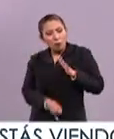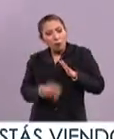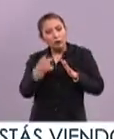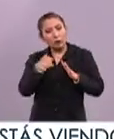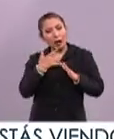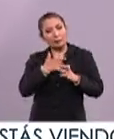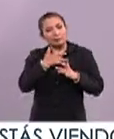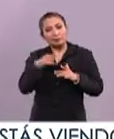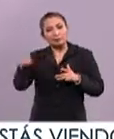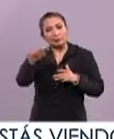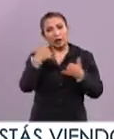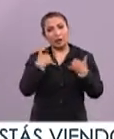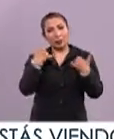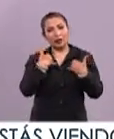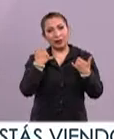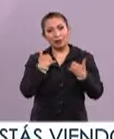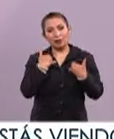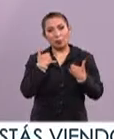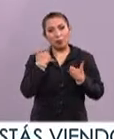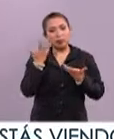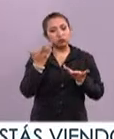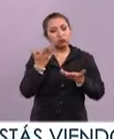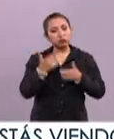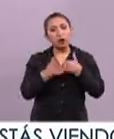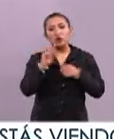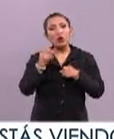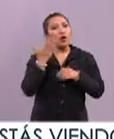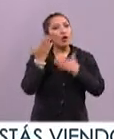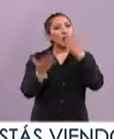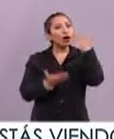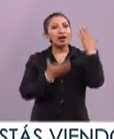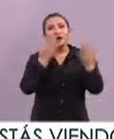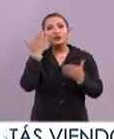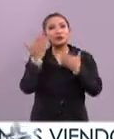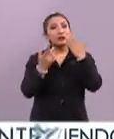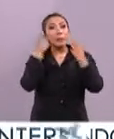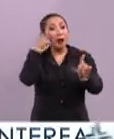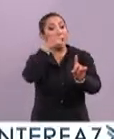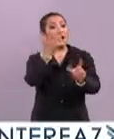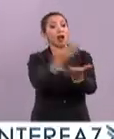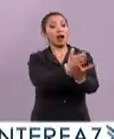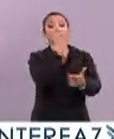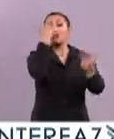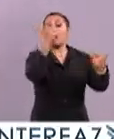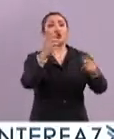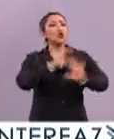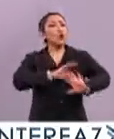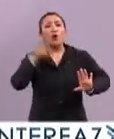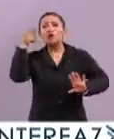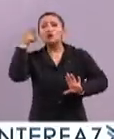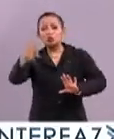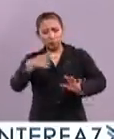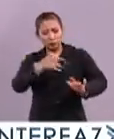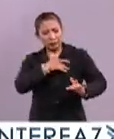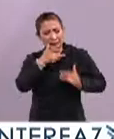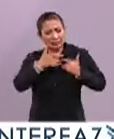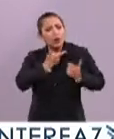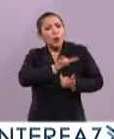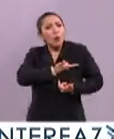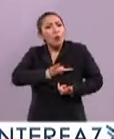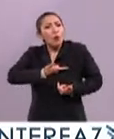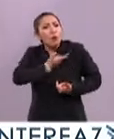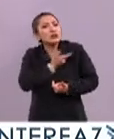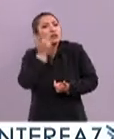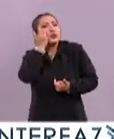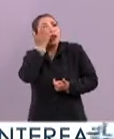que también para nuestros jóvenes que están por definir una carrera, no estudien por dinero, chavos. Encuentren la carrera de sus sueños en base al corazón, a lo que te vibra, a lo